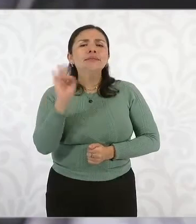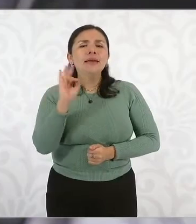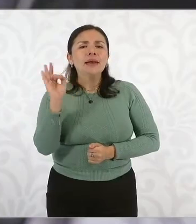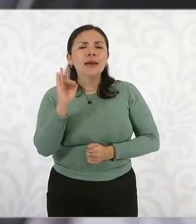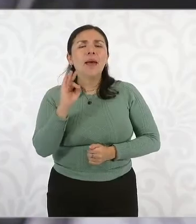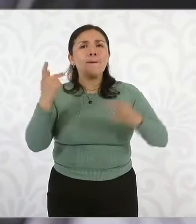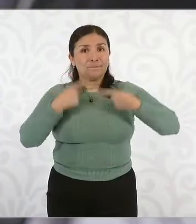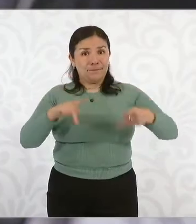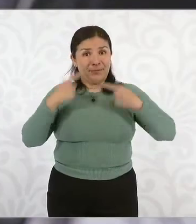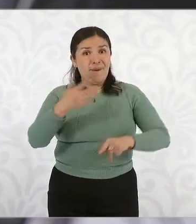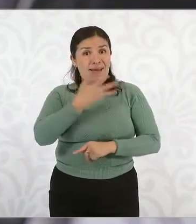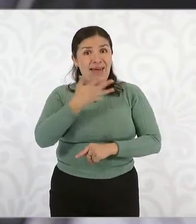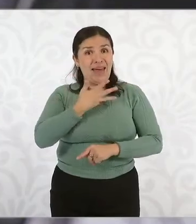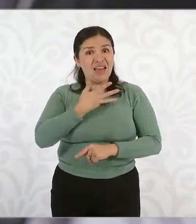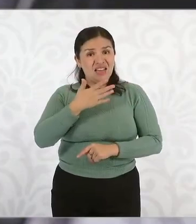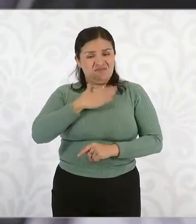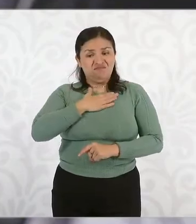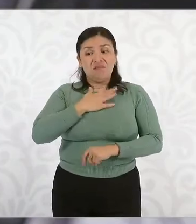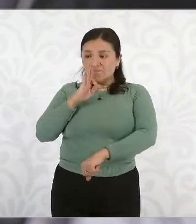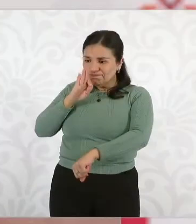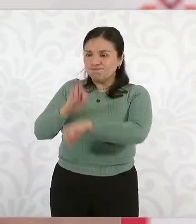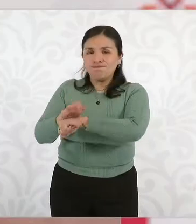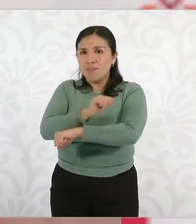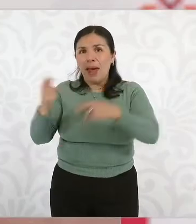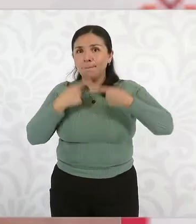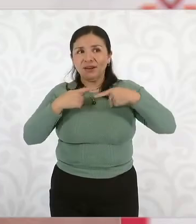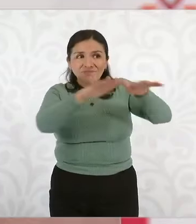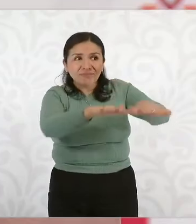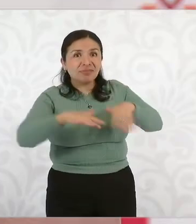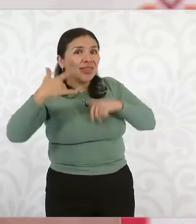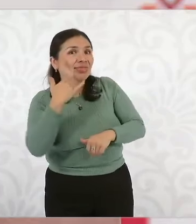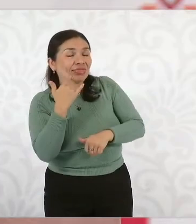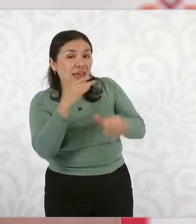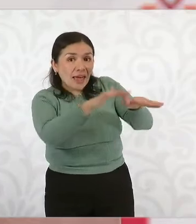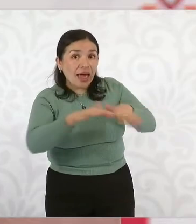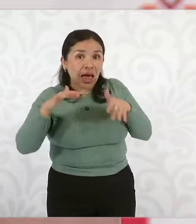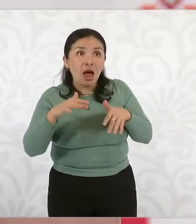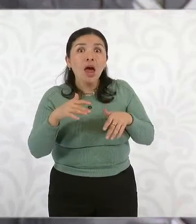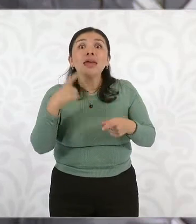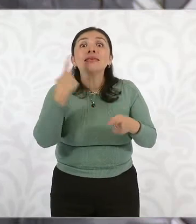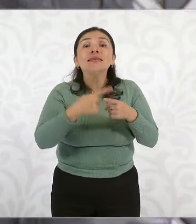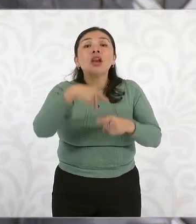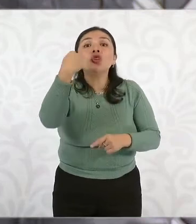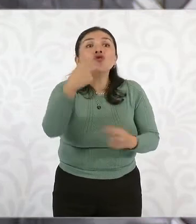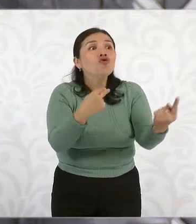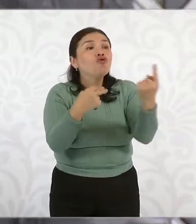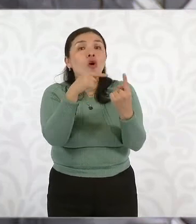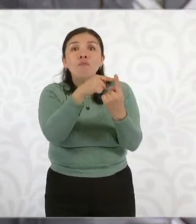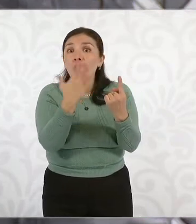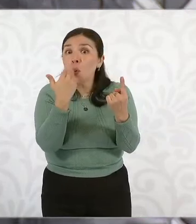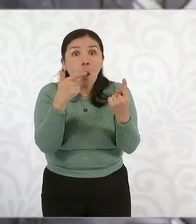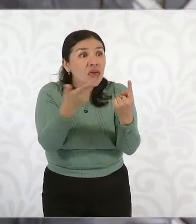las audiencias. Esa es otra de las obligaciones importantes, tener una persona que reciba